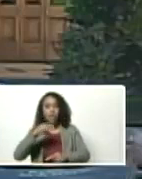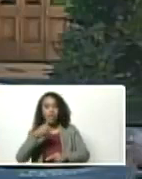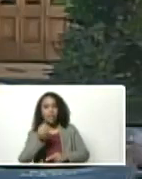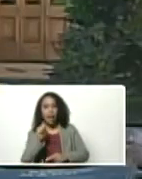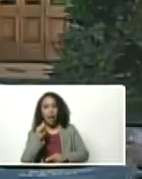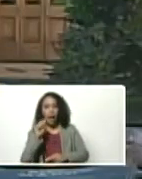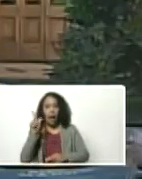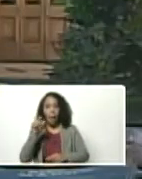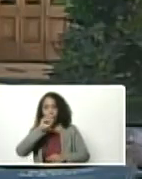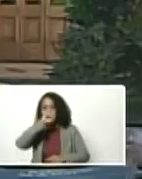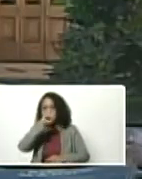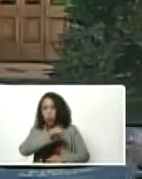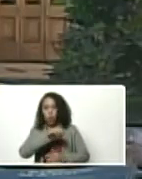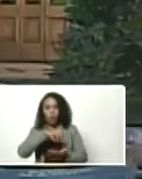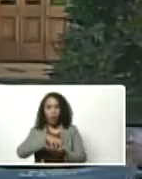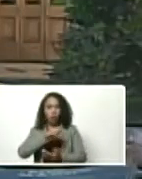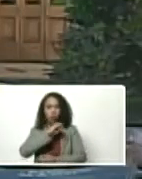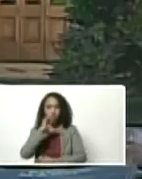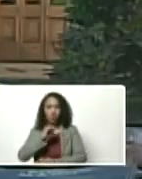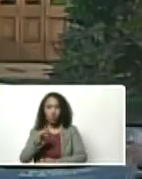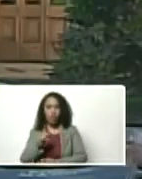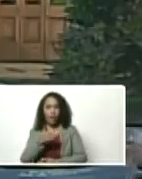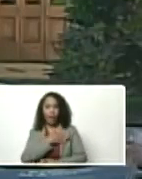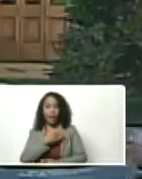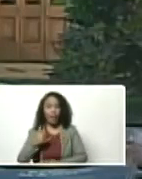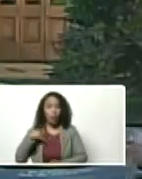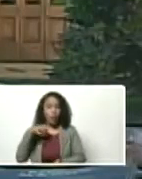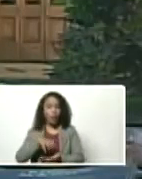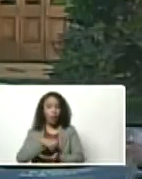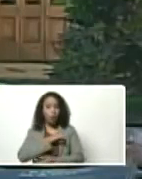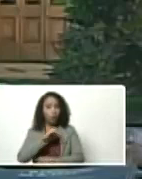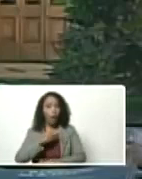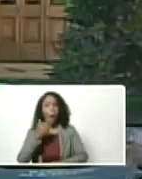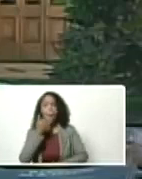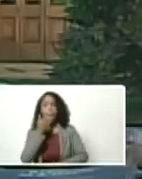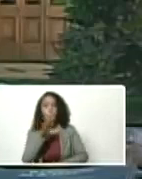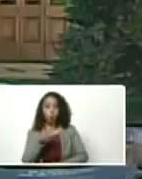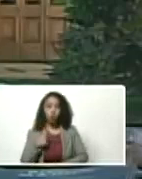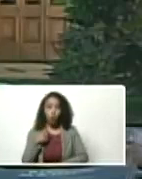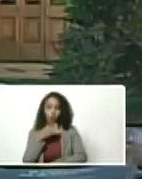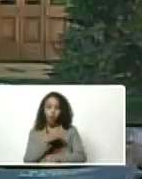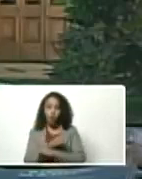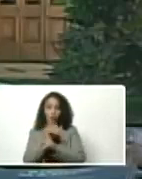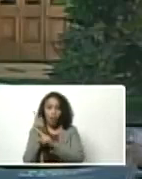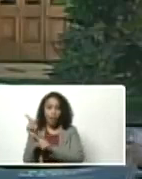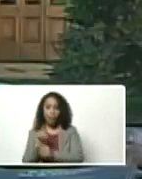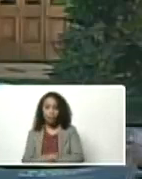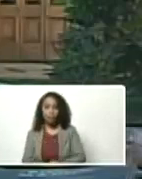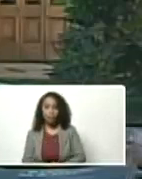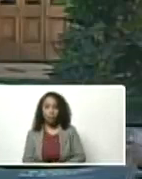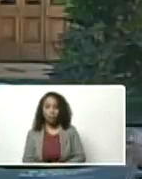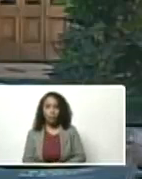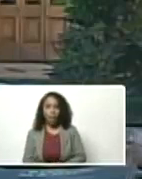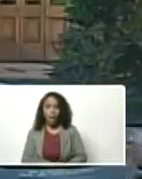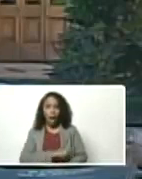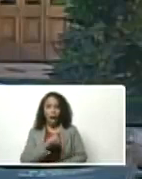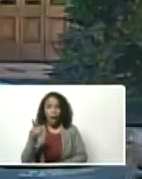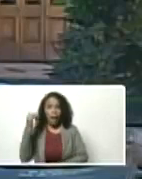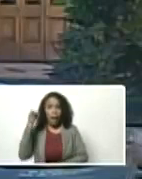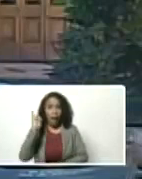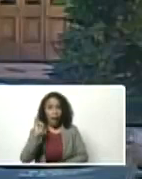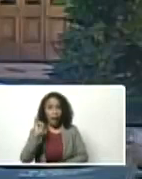Amado Estado Zulia, querido Estado Zulia, pronto voy para allá, pronto voy para allá. Allá está